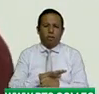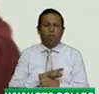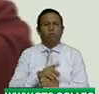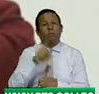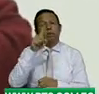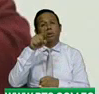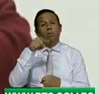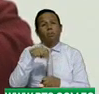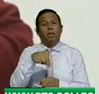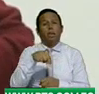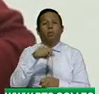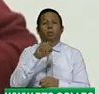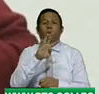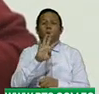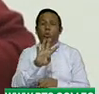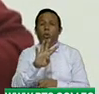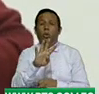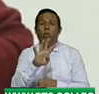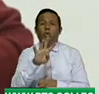De